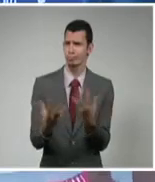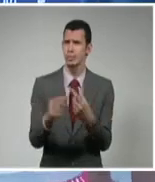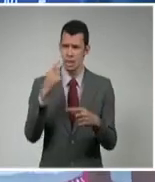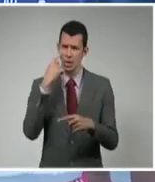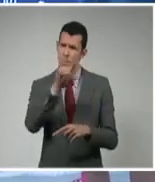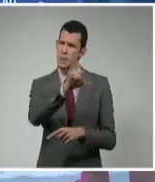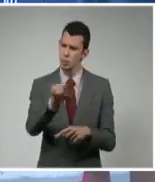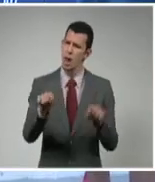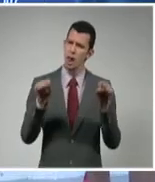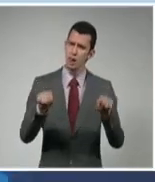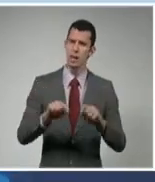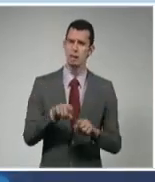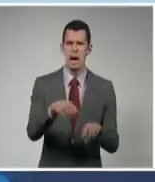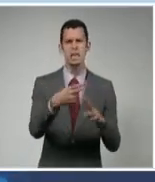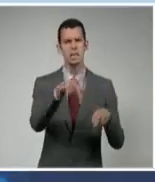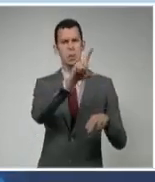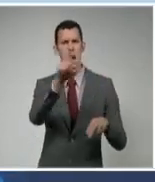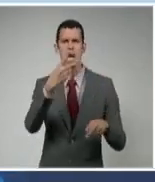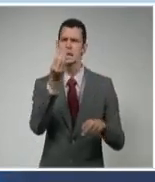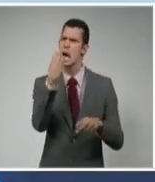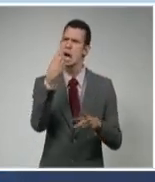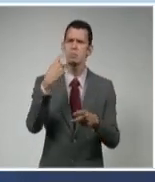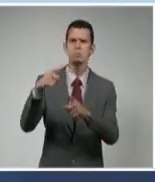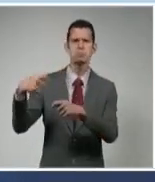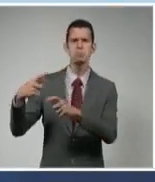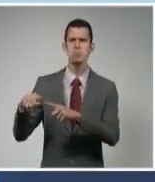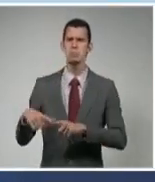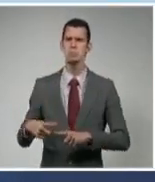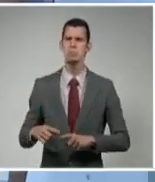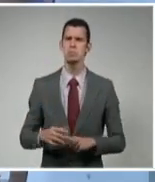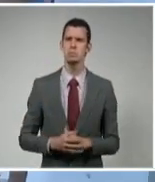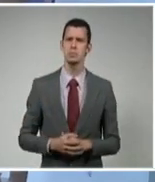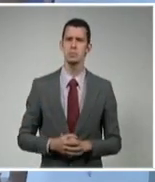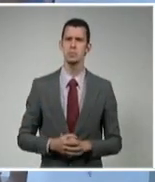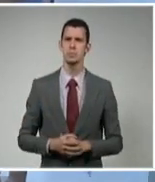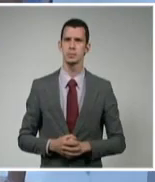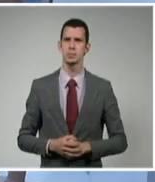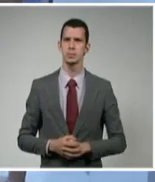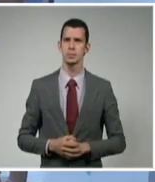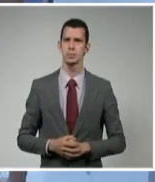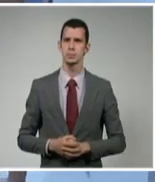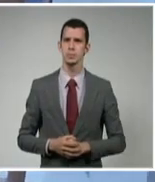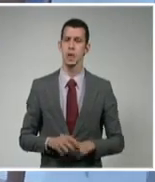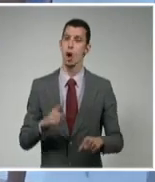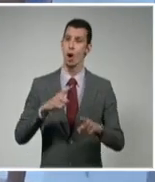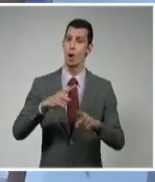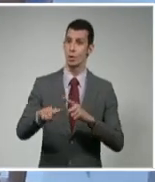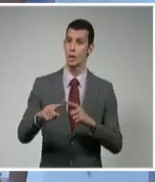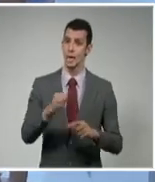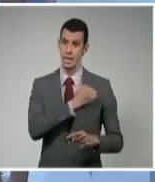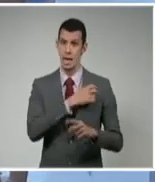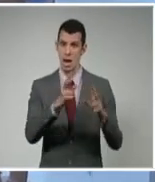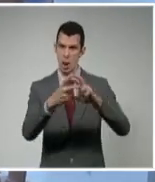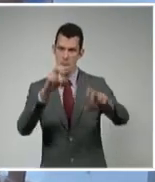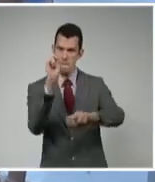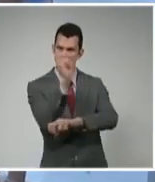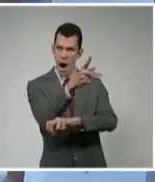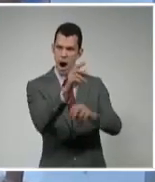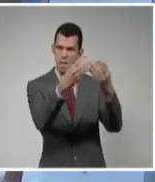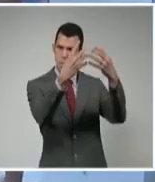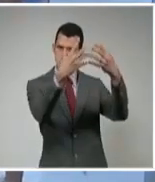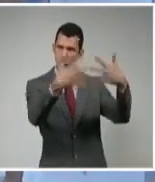afluencia. Otra de las acciones allí, tienda Cubací, modalidad virtual. Cerca está la Escuela Especial José Antonio Echeverría,